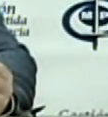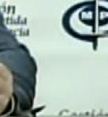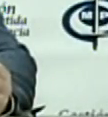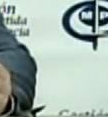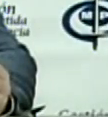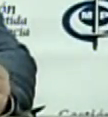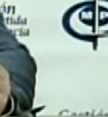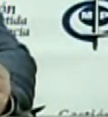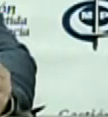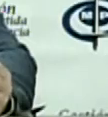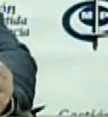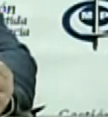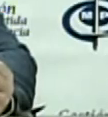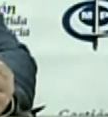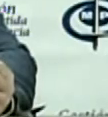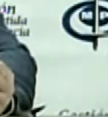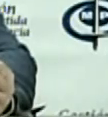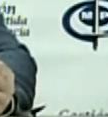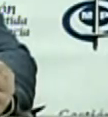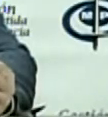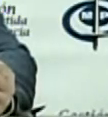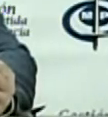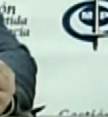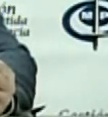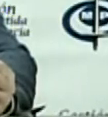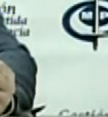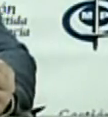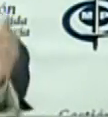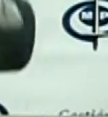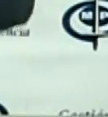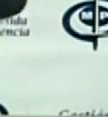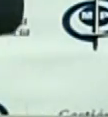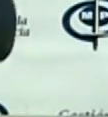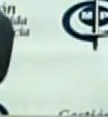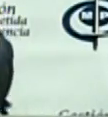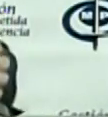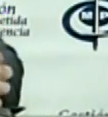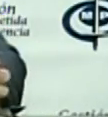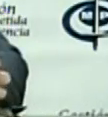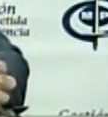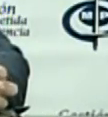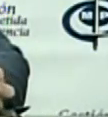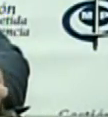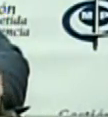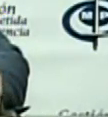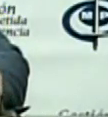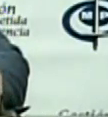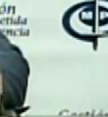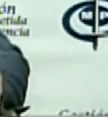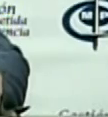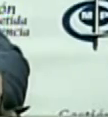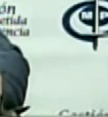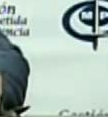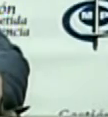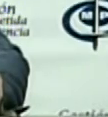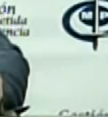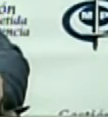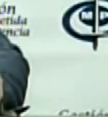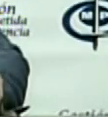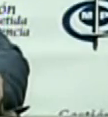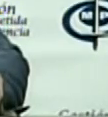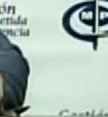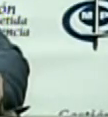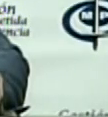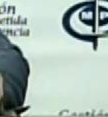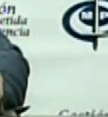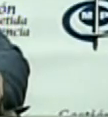libertad que tiene muchas veces meses o hasta años detenido,